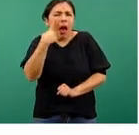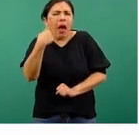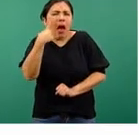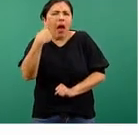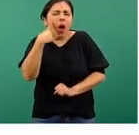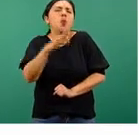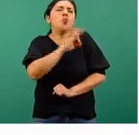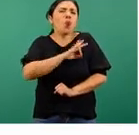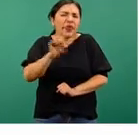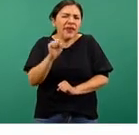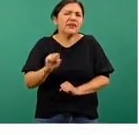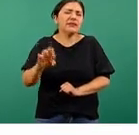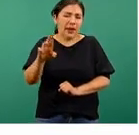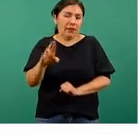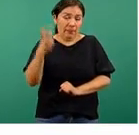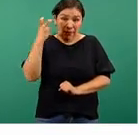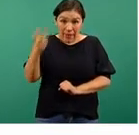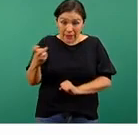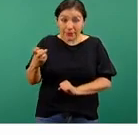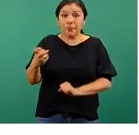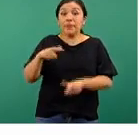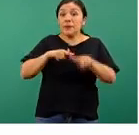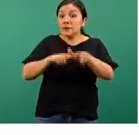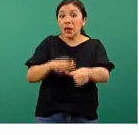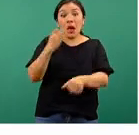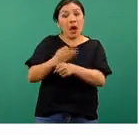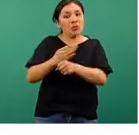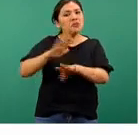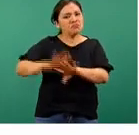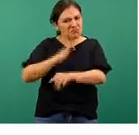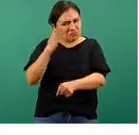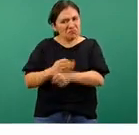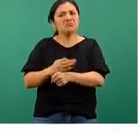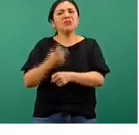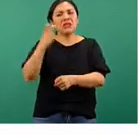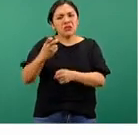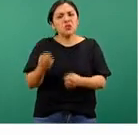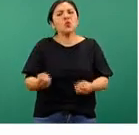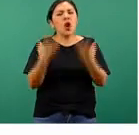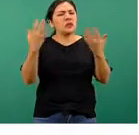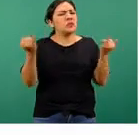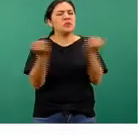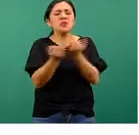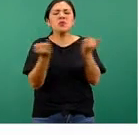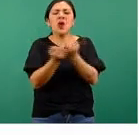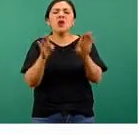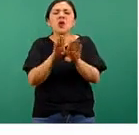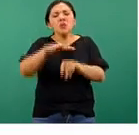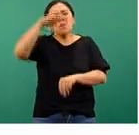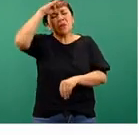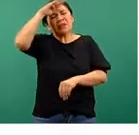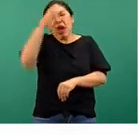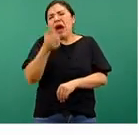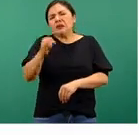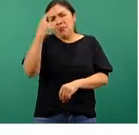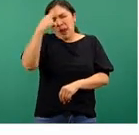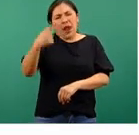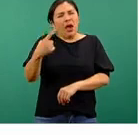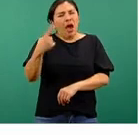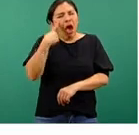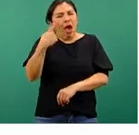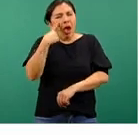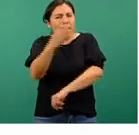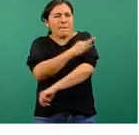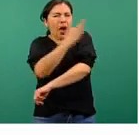en cierta proporción. Nuestra proporción se ha mantenido muy estable y es una proporción muy semejante a lo que se espera para cualquier programa de vacunación,